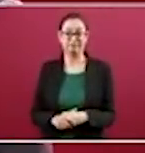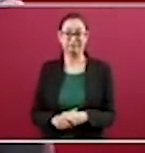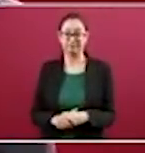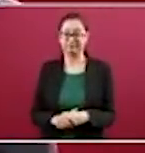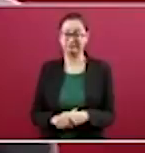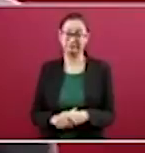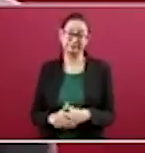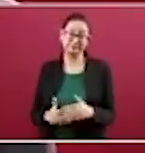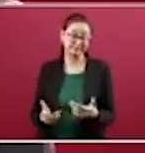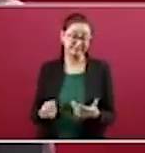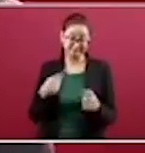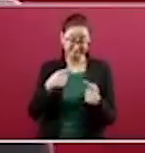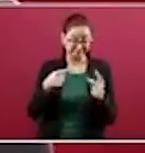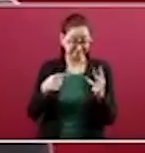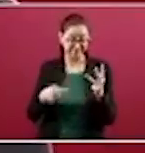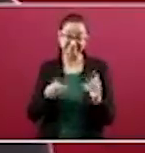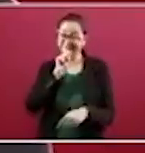y en algo que